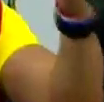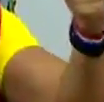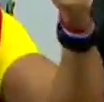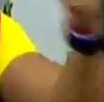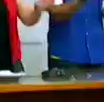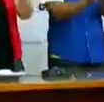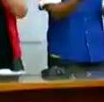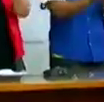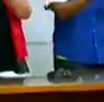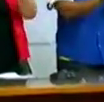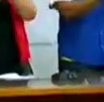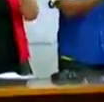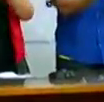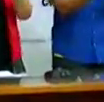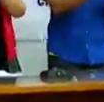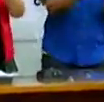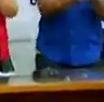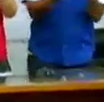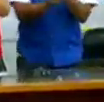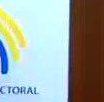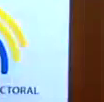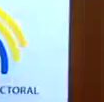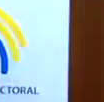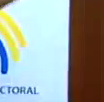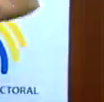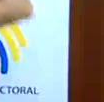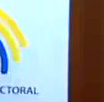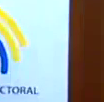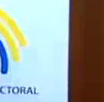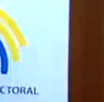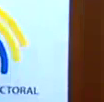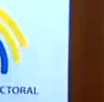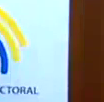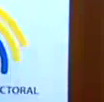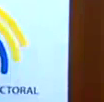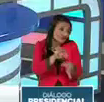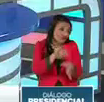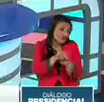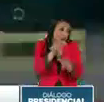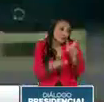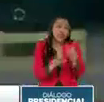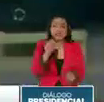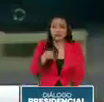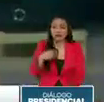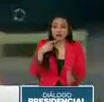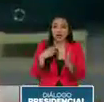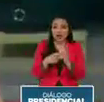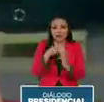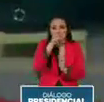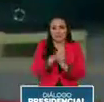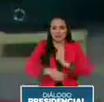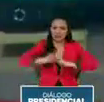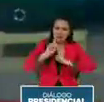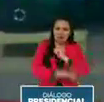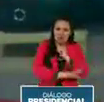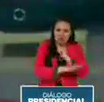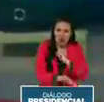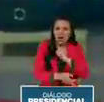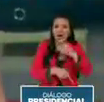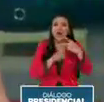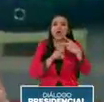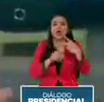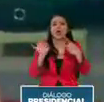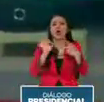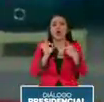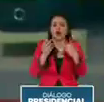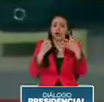Constitución. Señaló que los cambios a la Carta Magna serán mediante consulta popular. En caso de la pena de muerte, en caso, por ejemplo, de